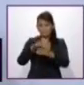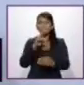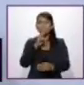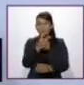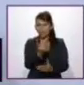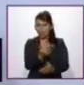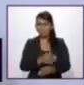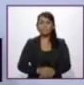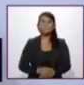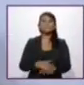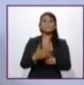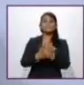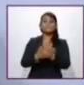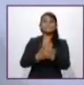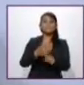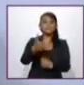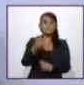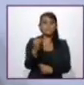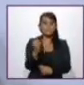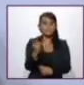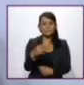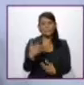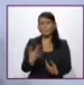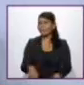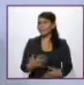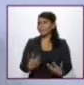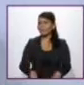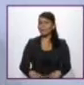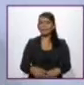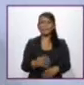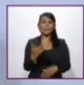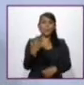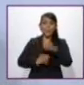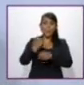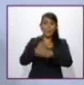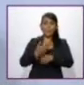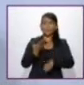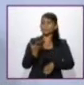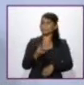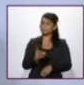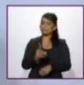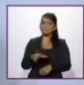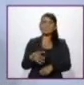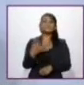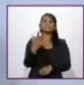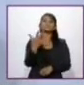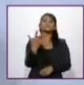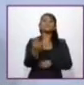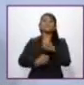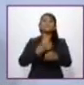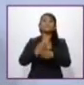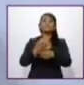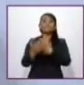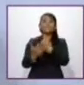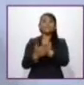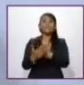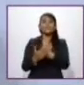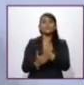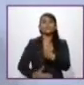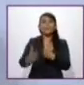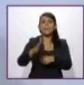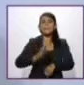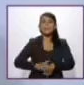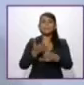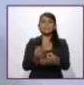junio tenemos las elecciones más importantes, no de los últimos 50 años, sino de los próximos 50 años. Si tú crees en un